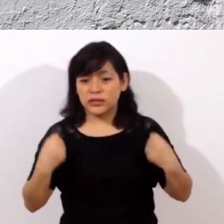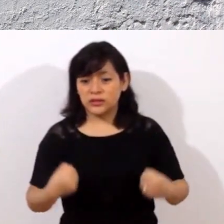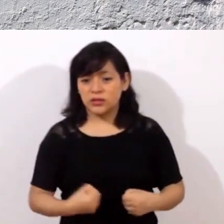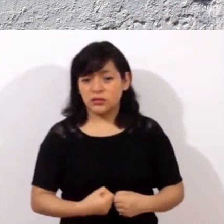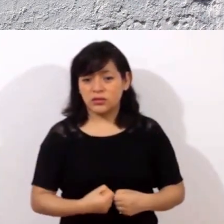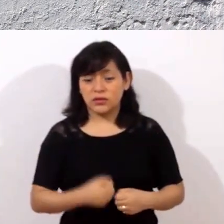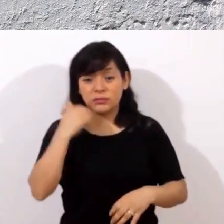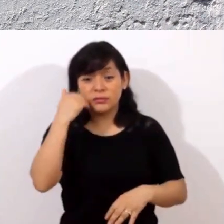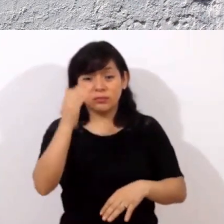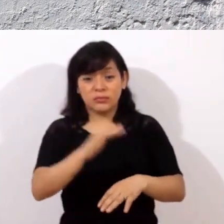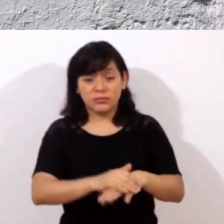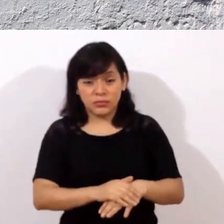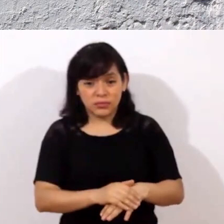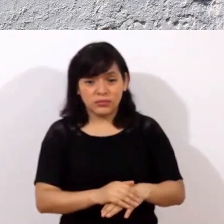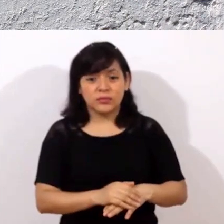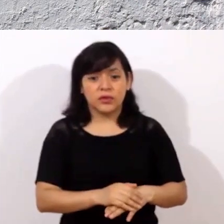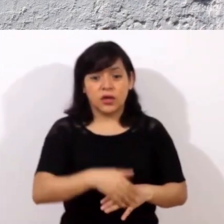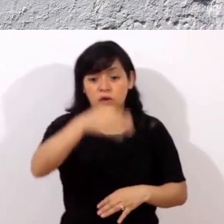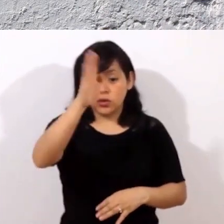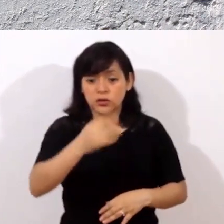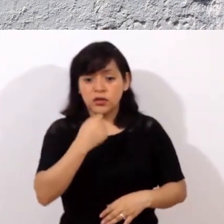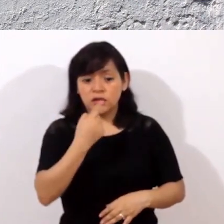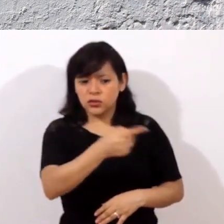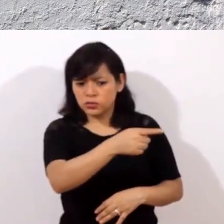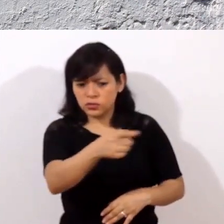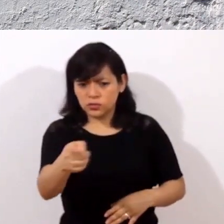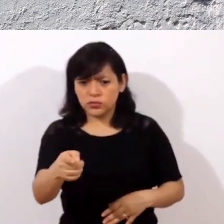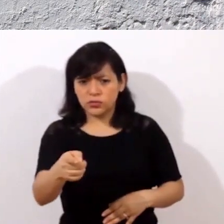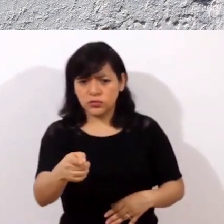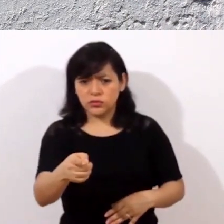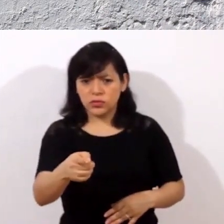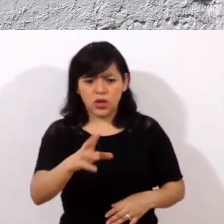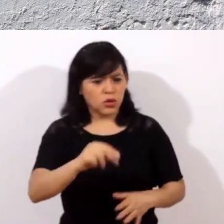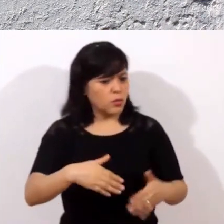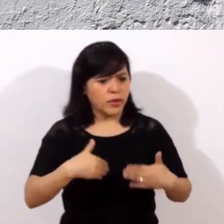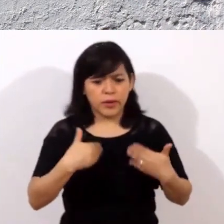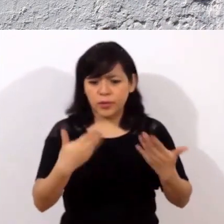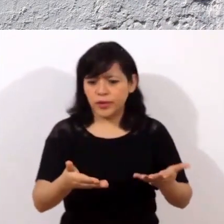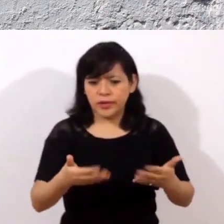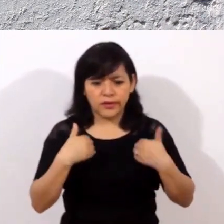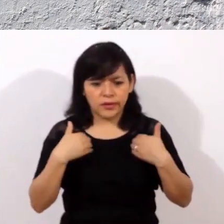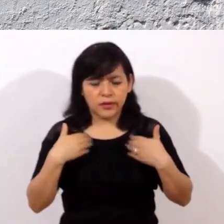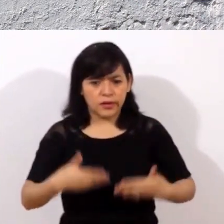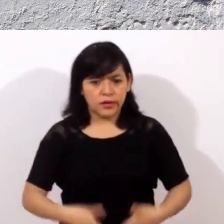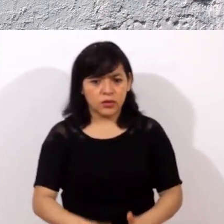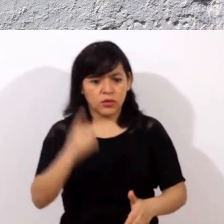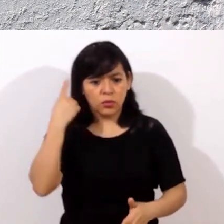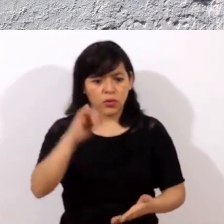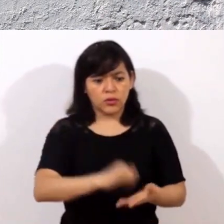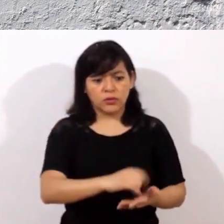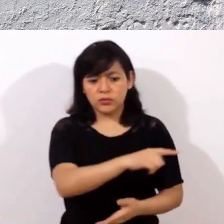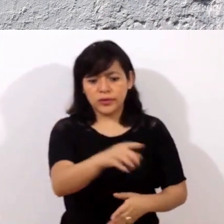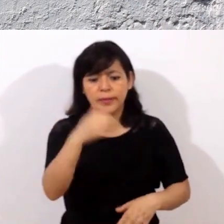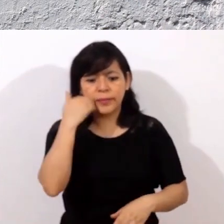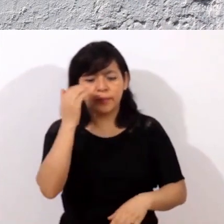paganos. Pero Dios les dijo que sus esfuerzos aún por aumentar la fertilidad, aún así eran en vano.